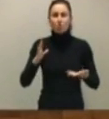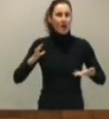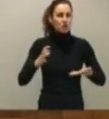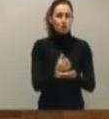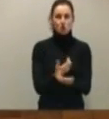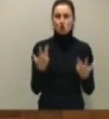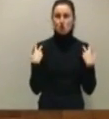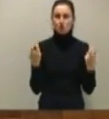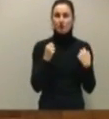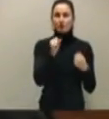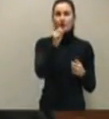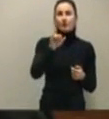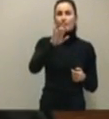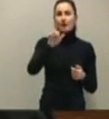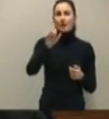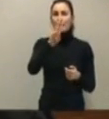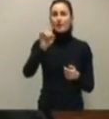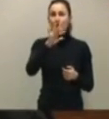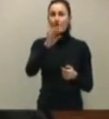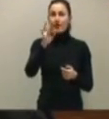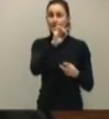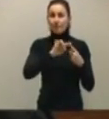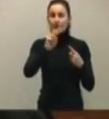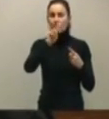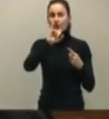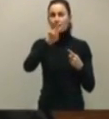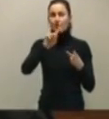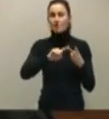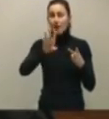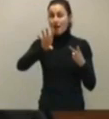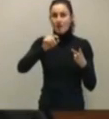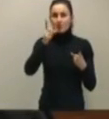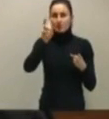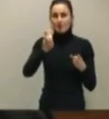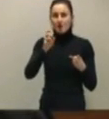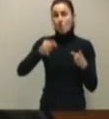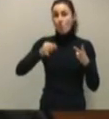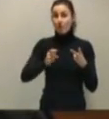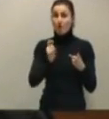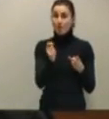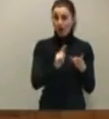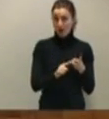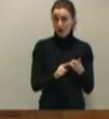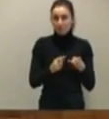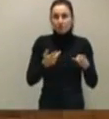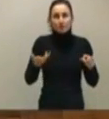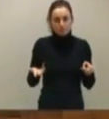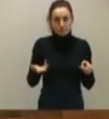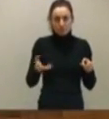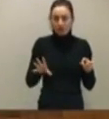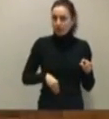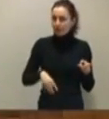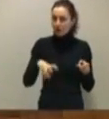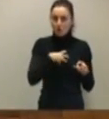español, desde el IRPF y el IVA hasta las inadmisibles tasas judiciales. Y la segunda,